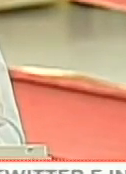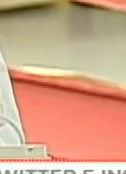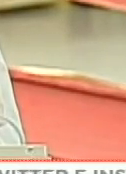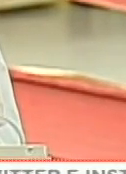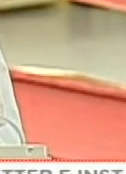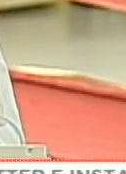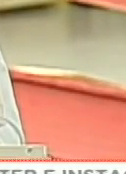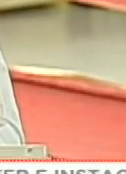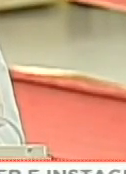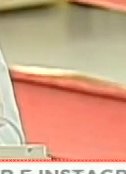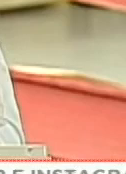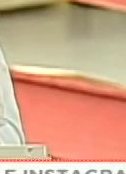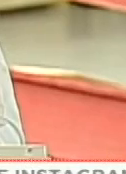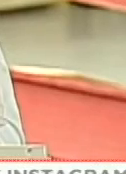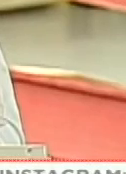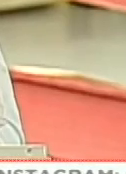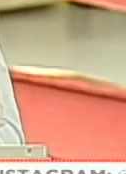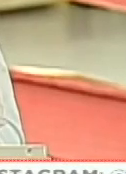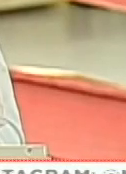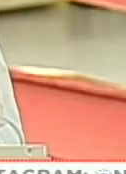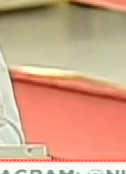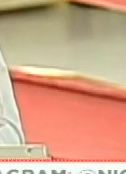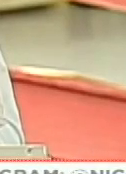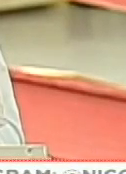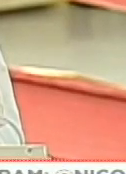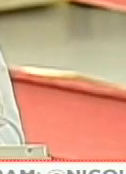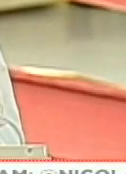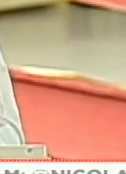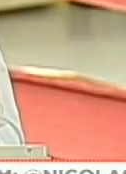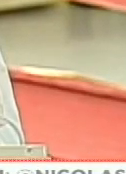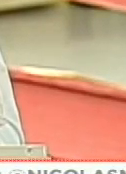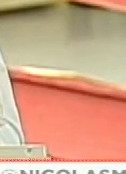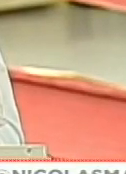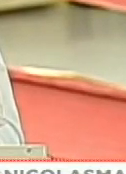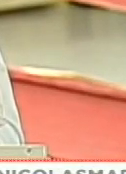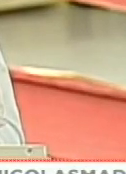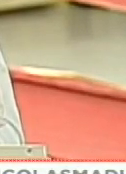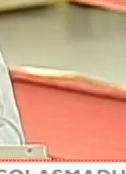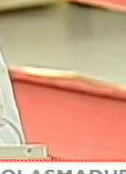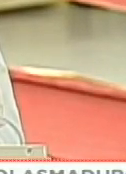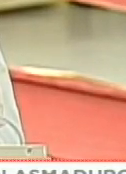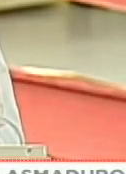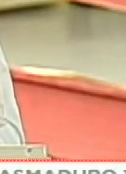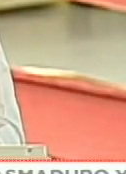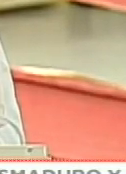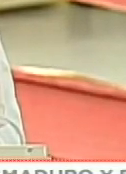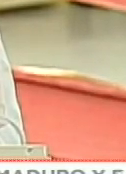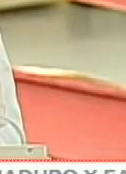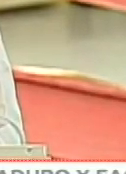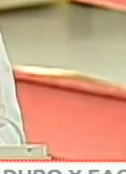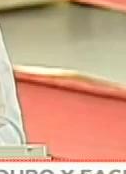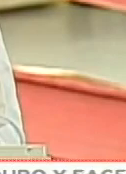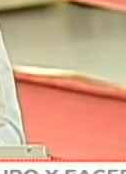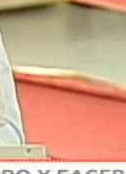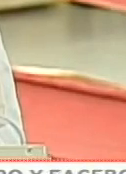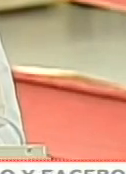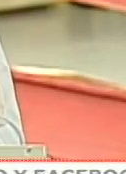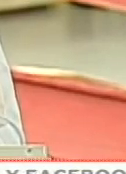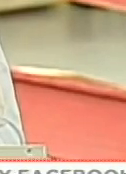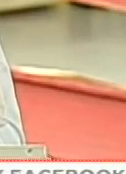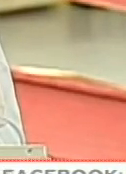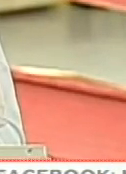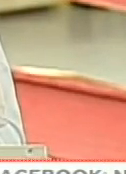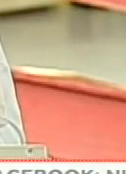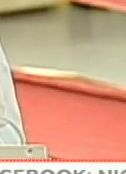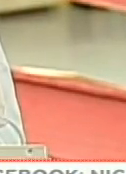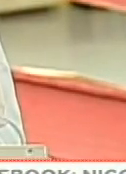impecable. Esta actividad se realizó en el astillero Astinave, en el estado Falcón. Tradicionalmente, a pocos kilómetros de